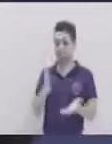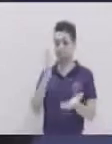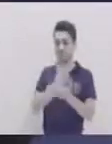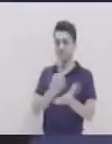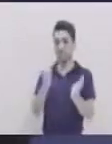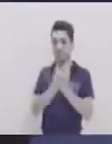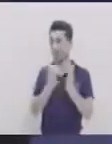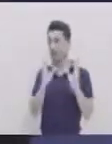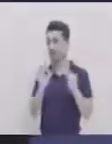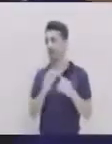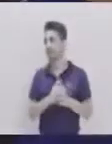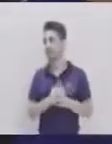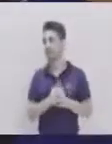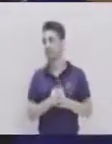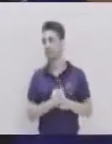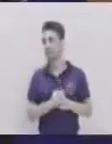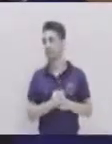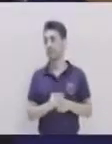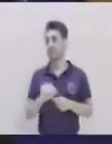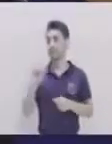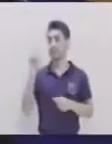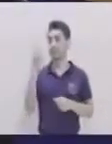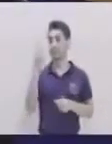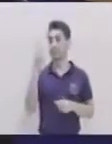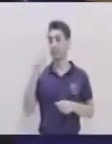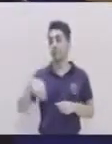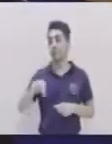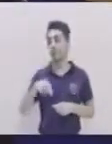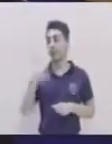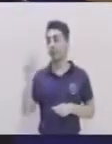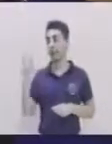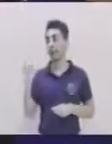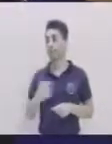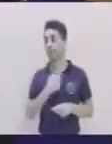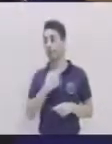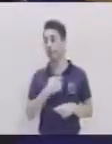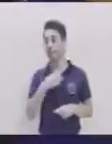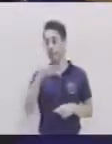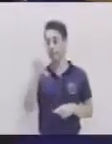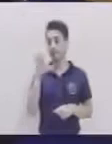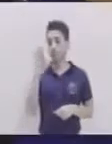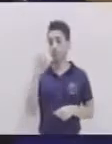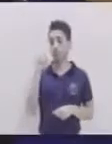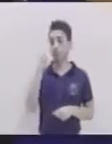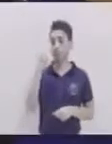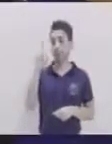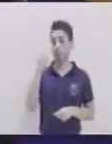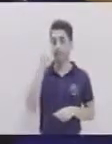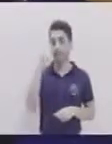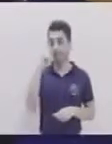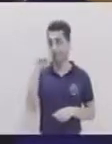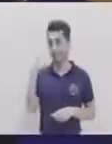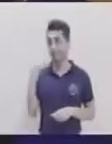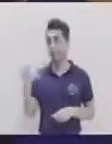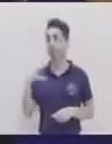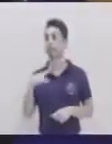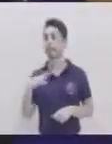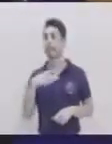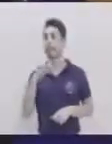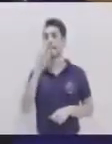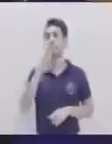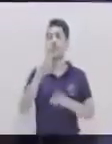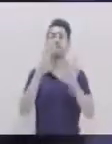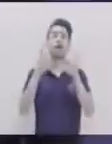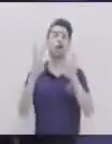llegaban con mucho entusiasmo. En tercer grado estaba la señor Zoilita y tenía